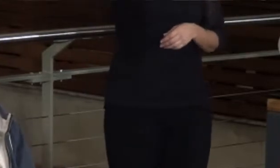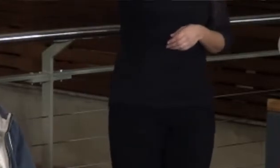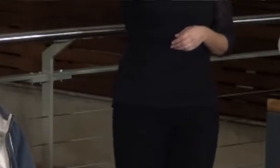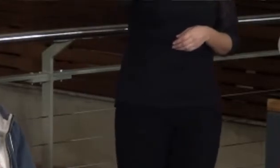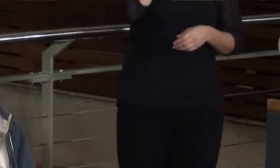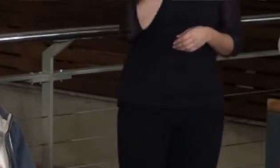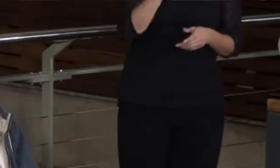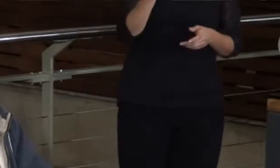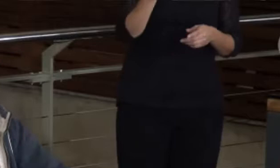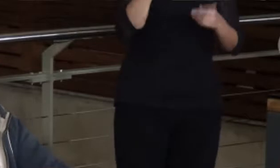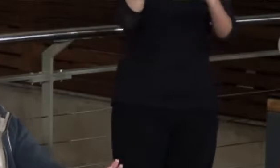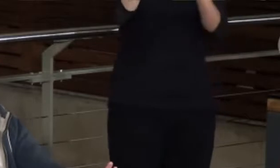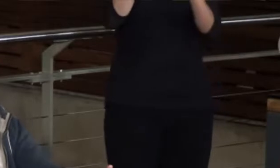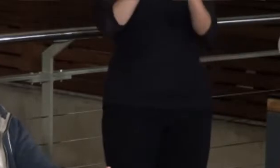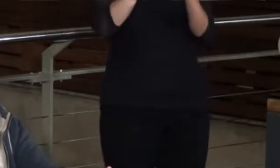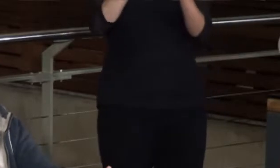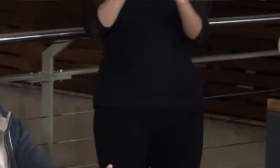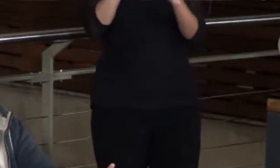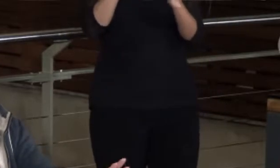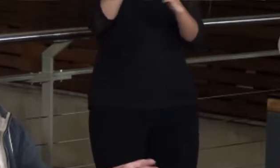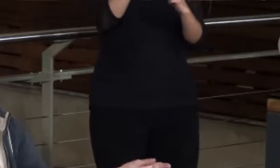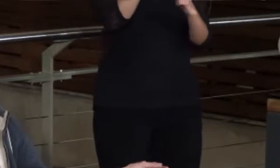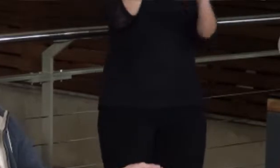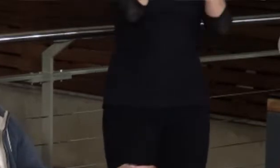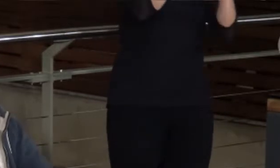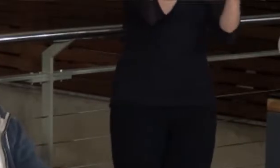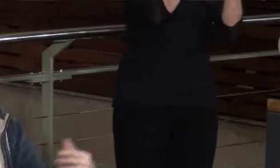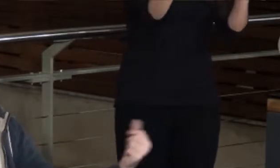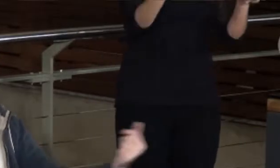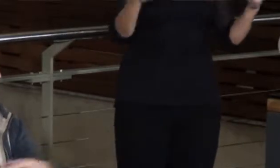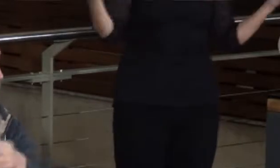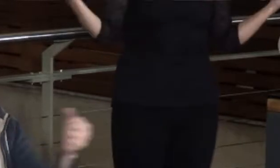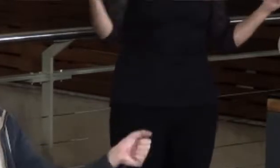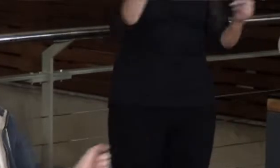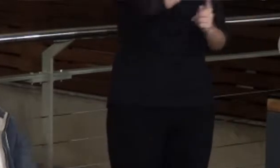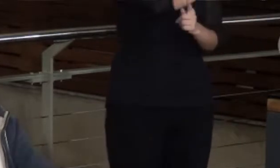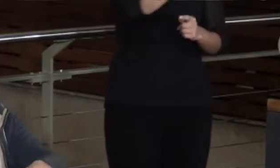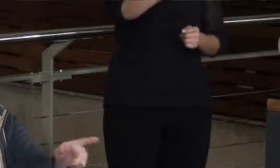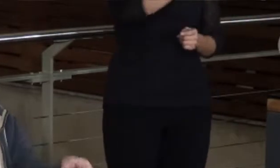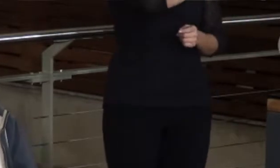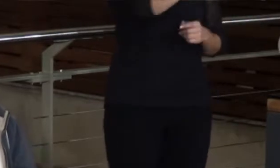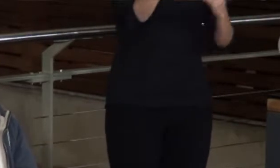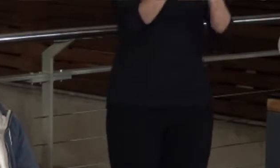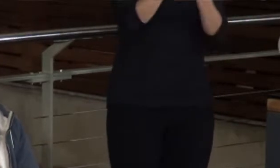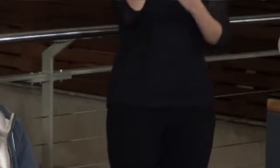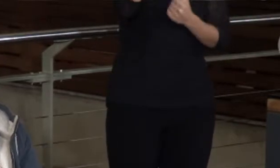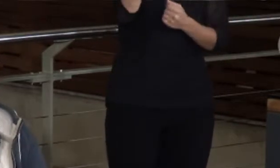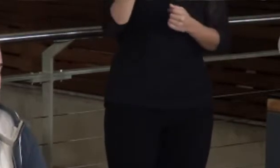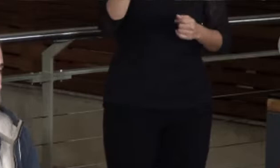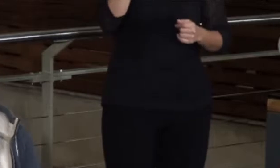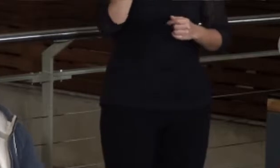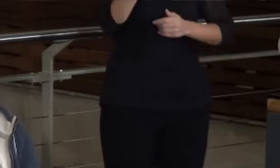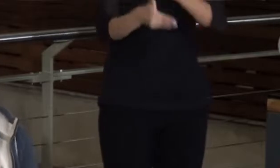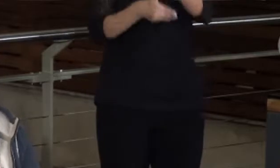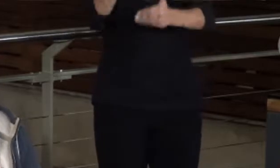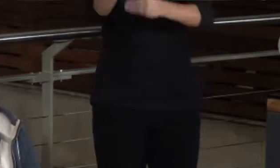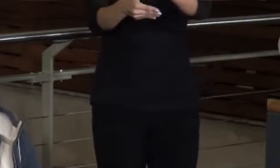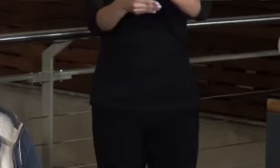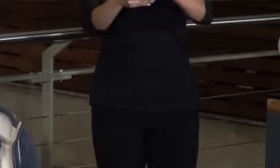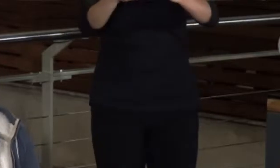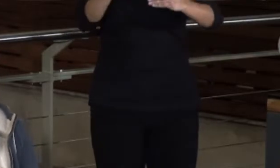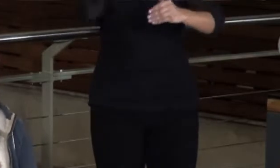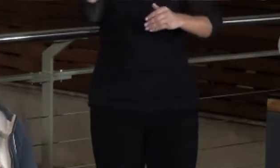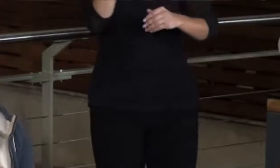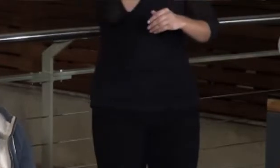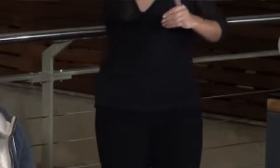especial pero cuando sale ahí aparecen otras velocidades diferentes y bueno al principio a veces a mí eso me